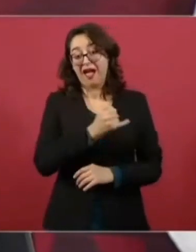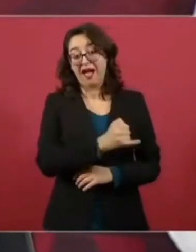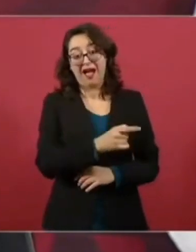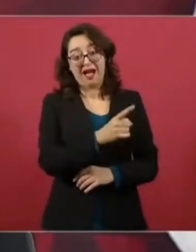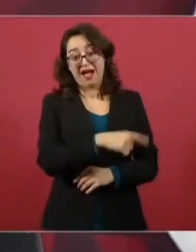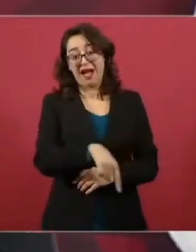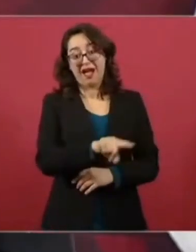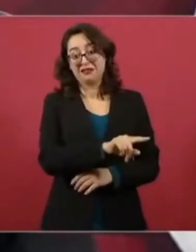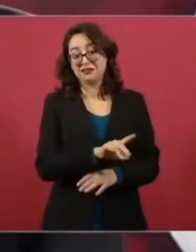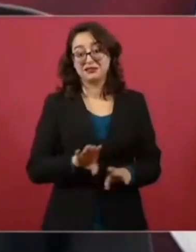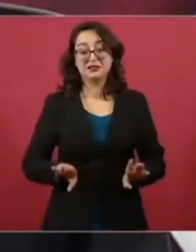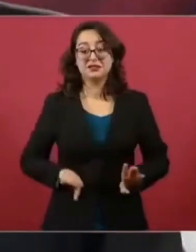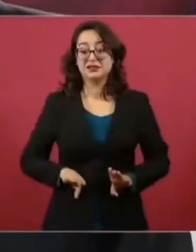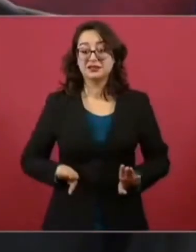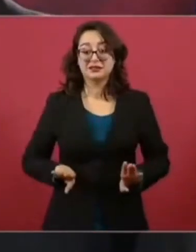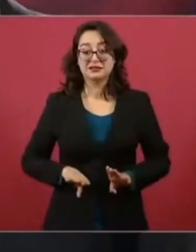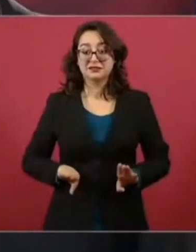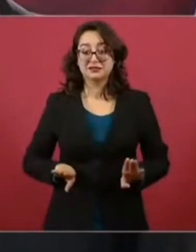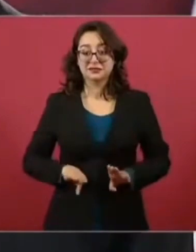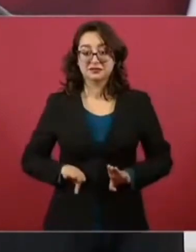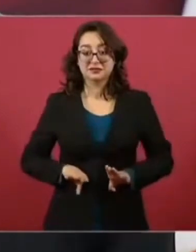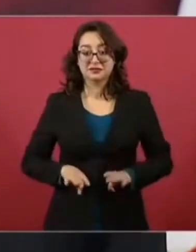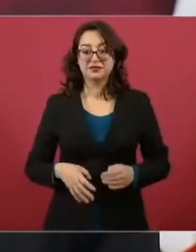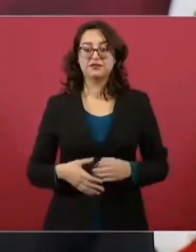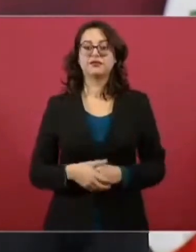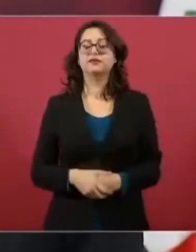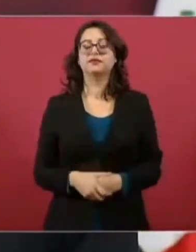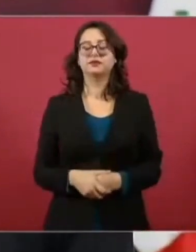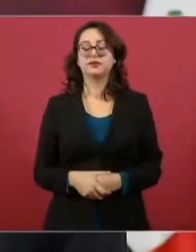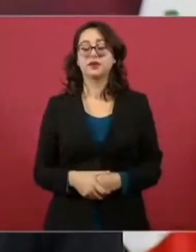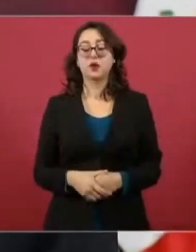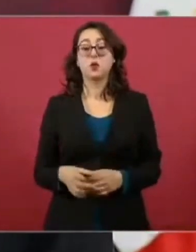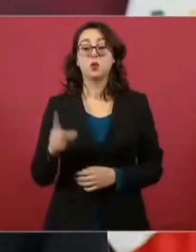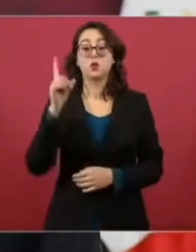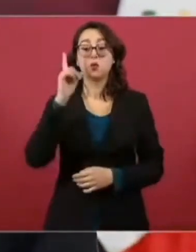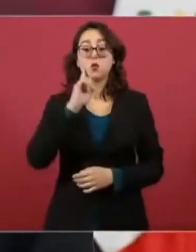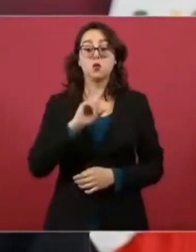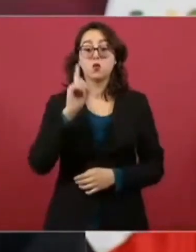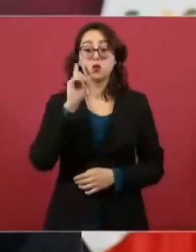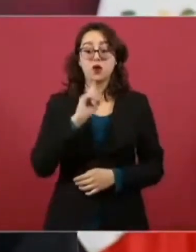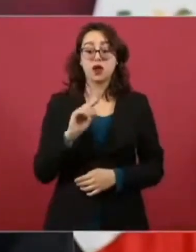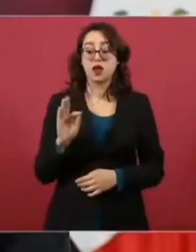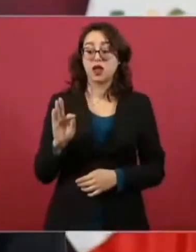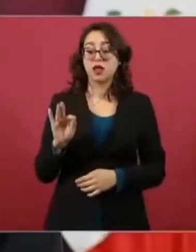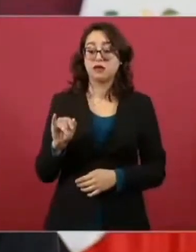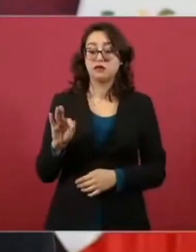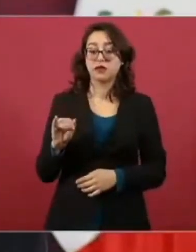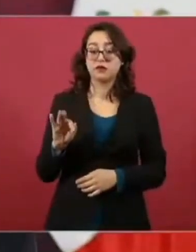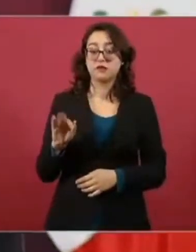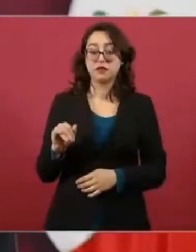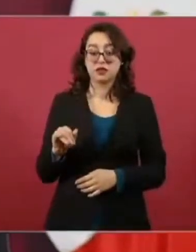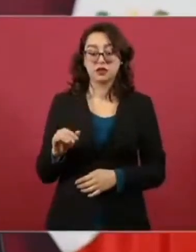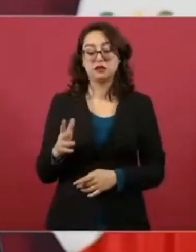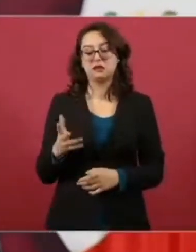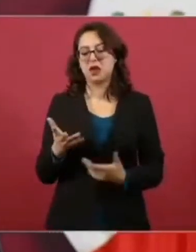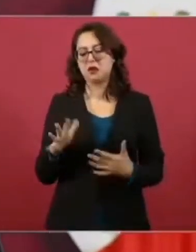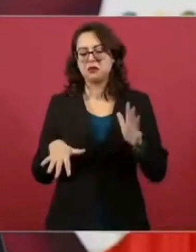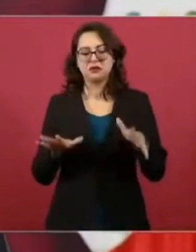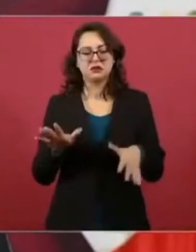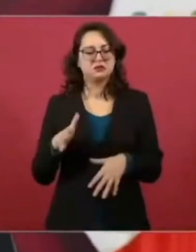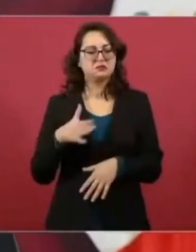Cuando iban las mujeres fifís de la época al baño,